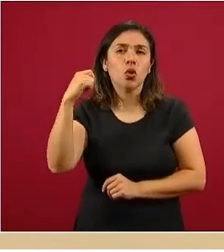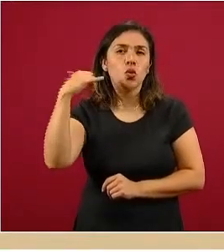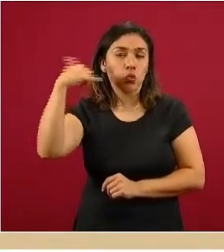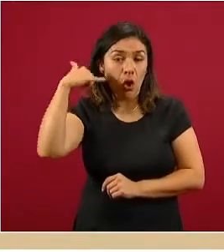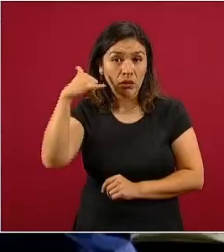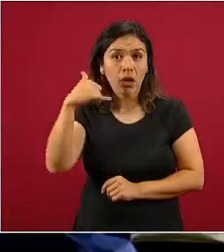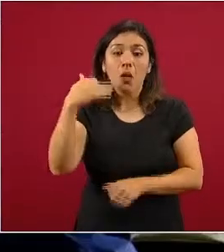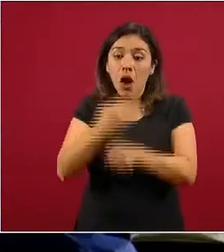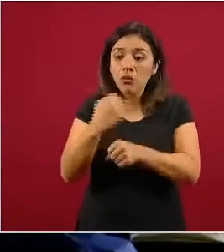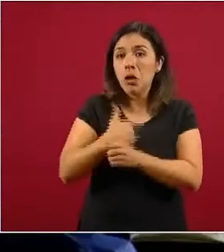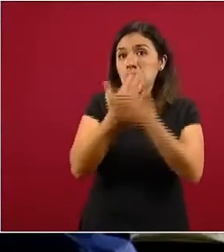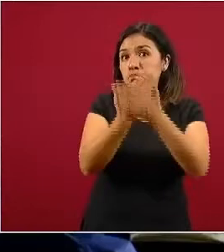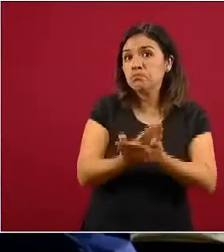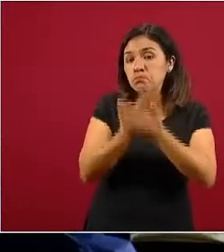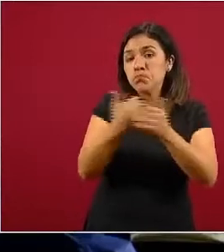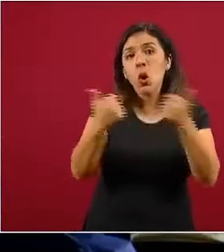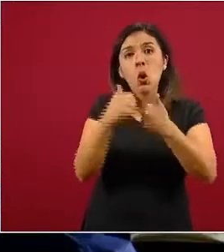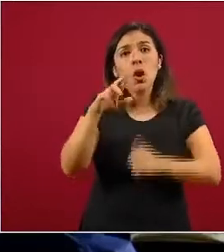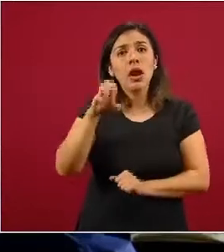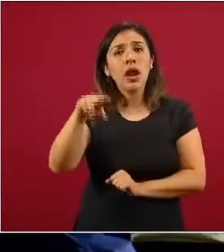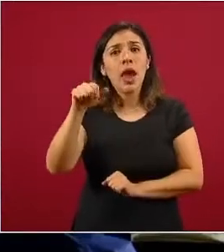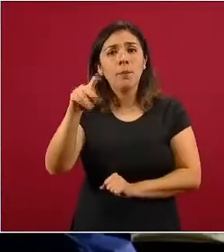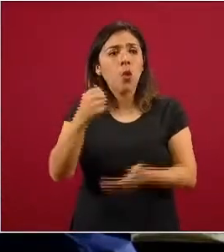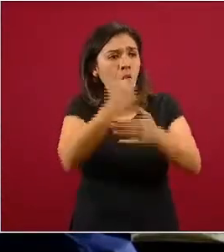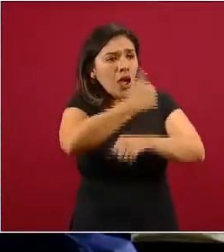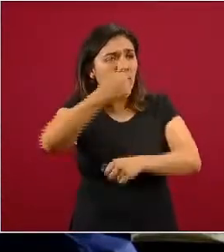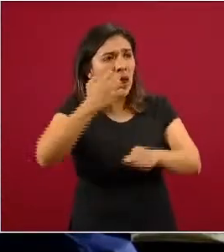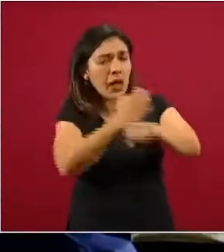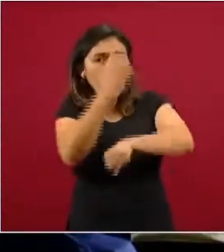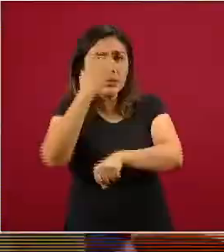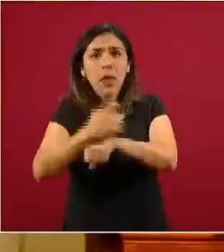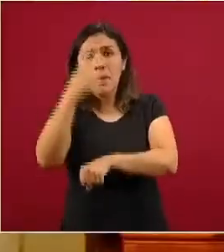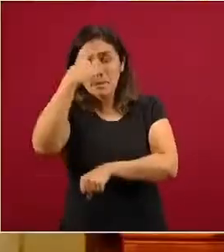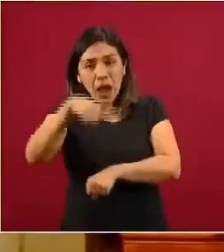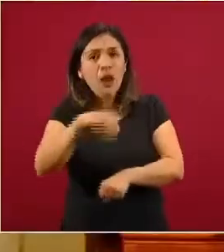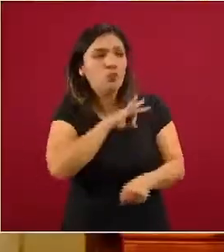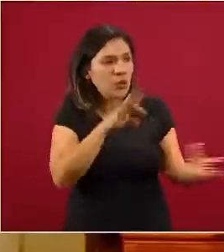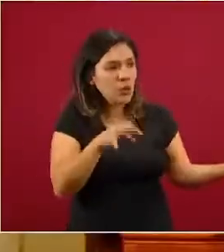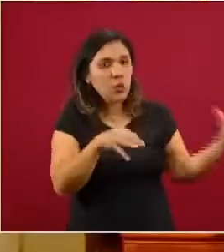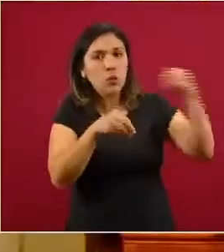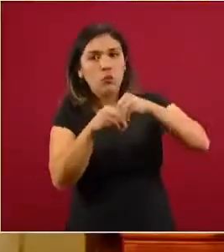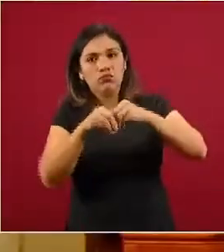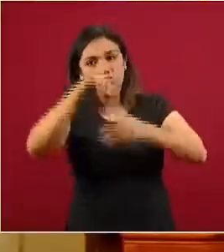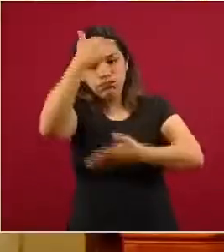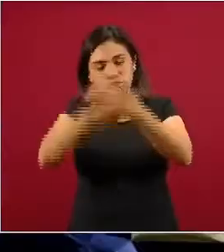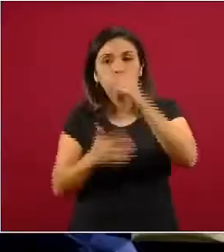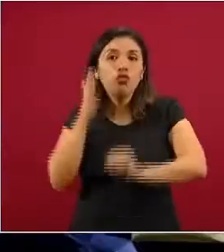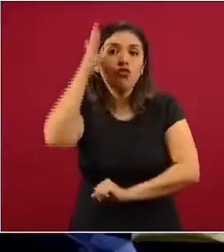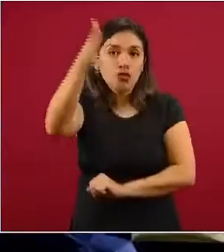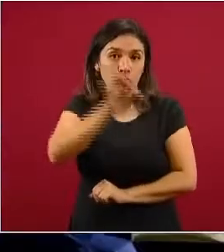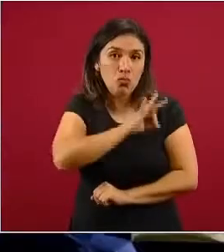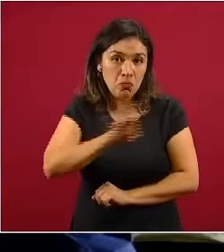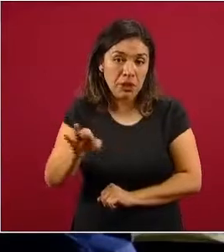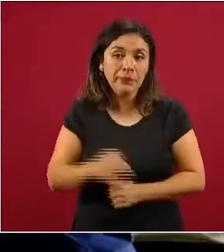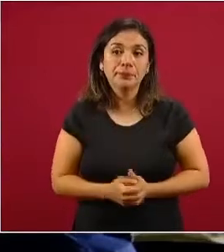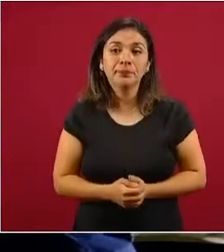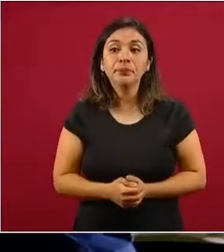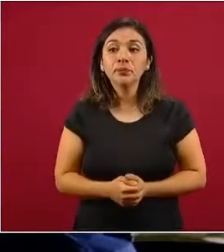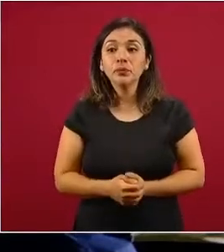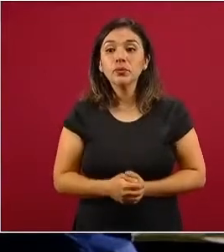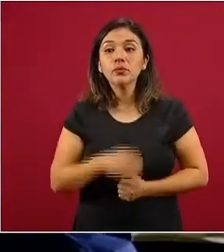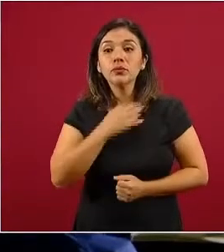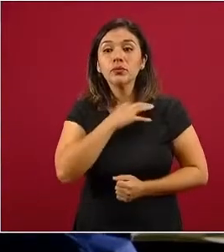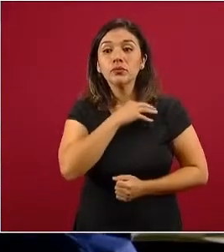ha tenido un retraso en subir la información de los registros civiles de los estados a esta red o a